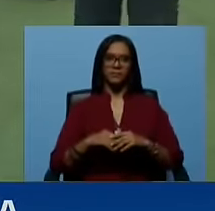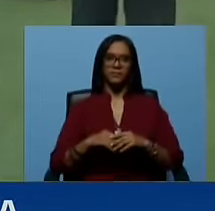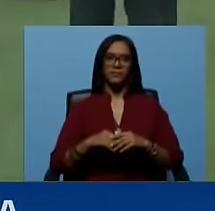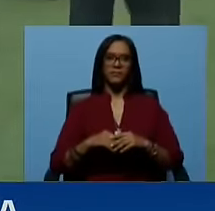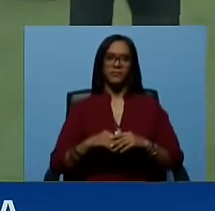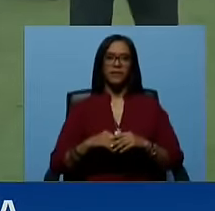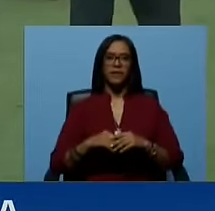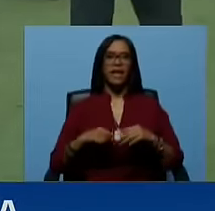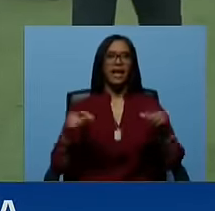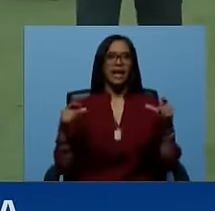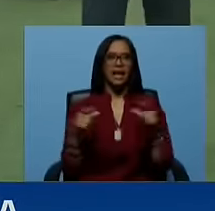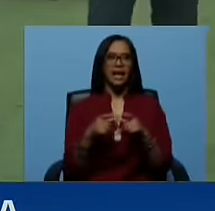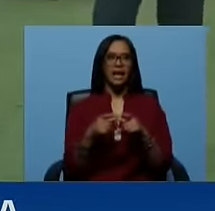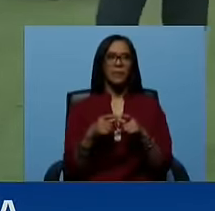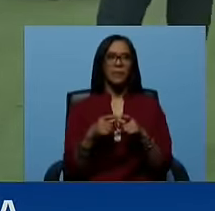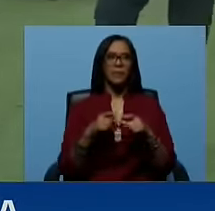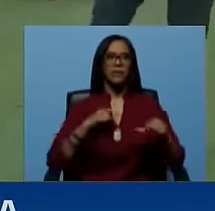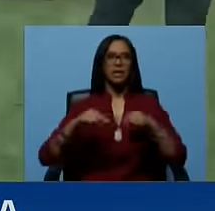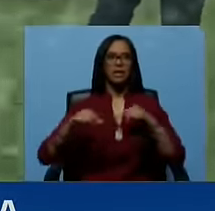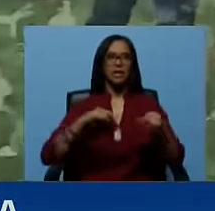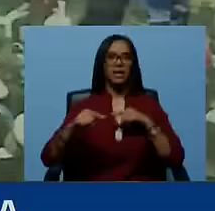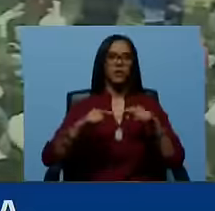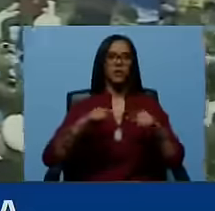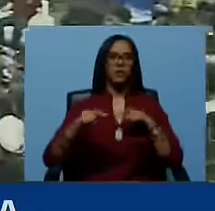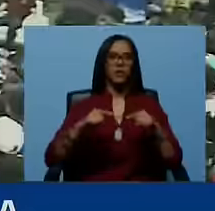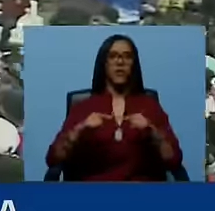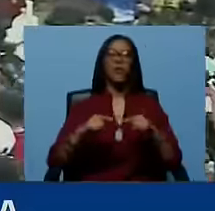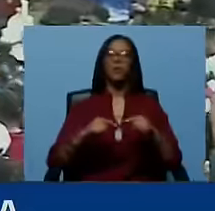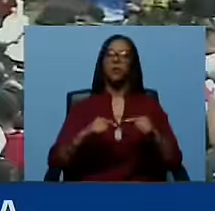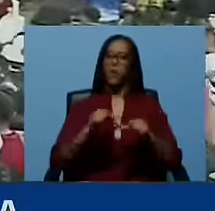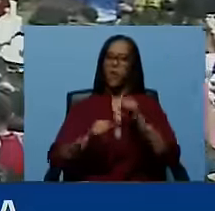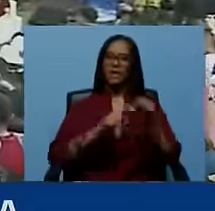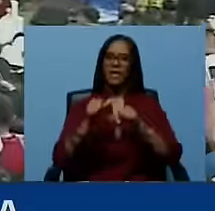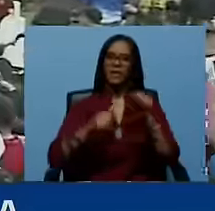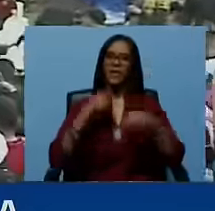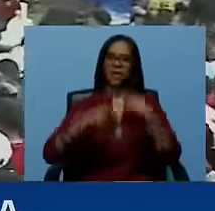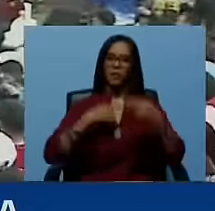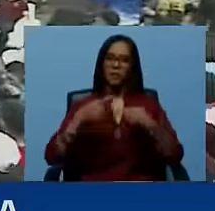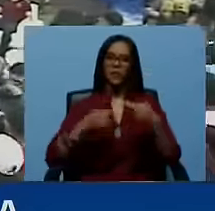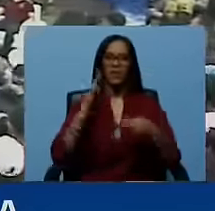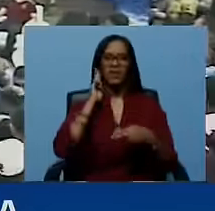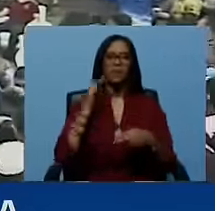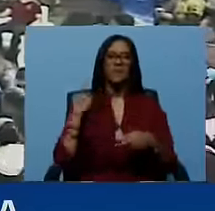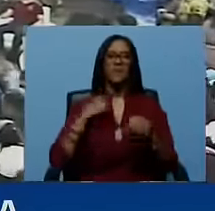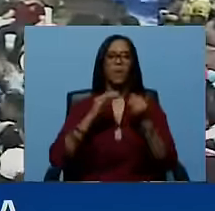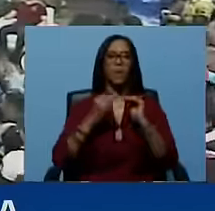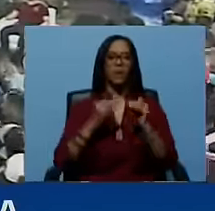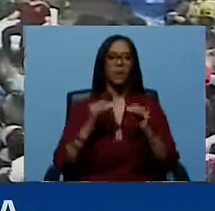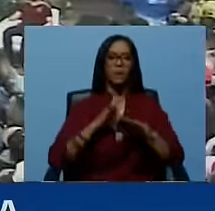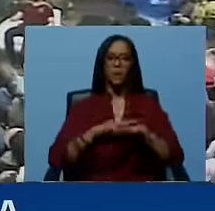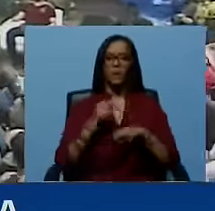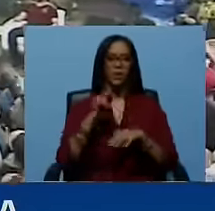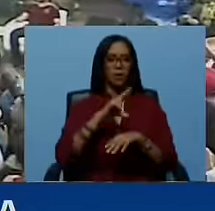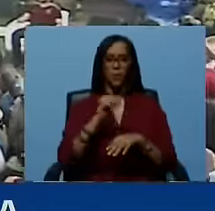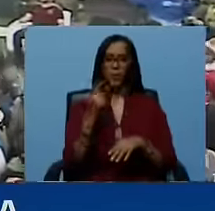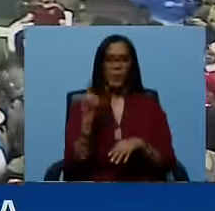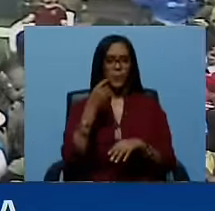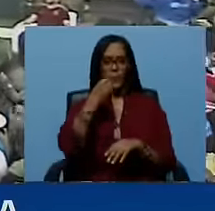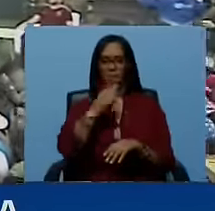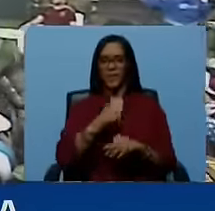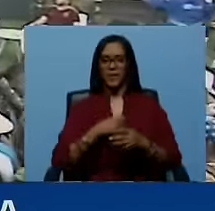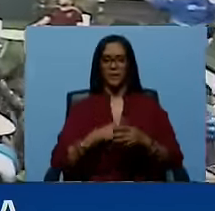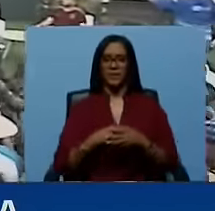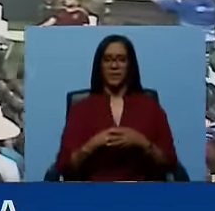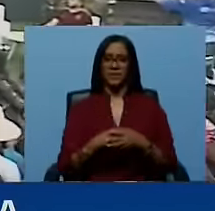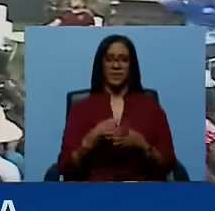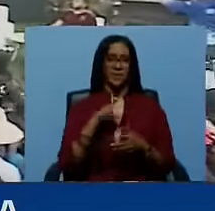El equipo de dirección colectiva de la Revolución Bolivariana tiene moral. Porque esto no es un hombre. No, esto